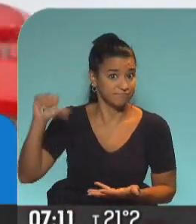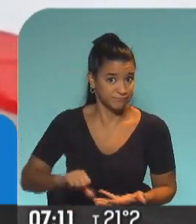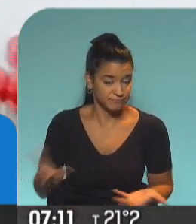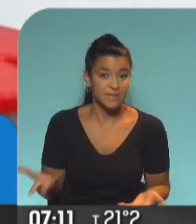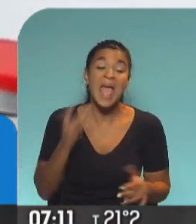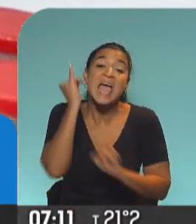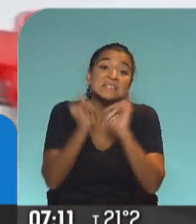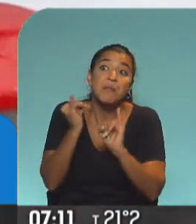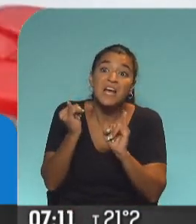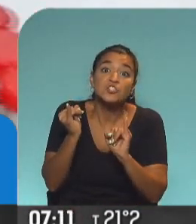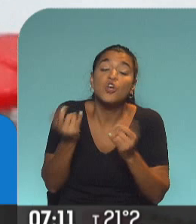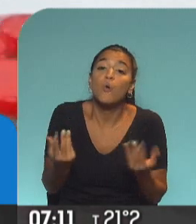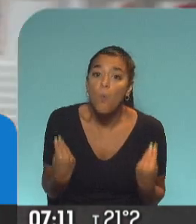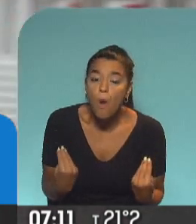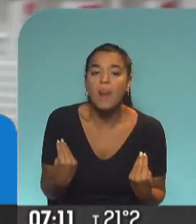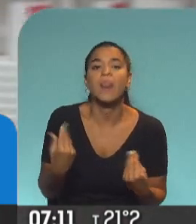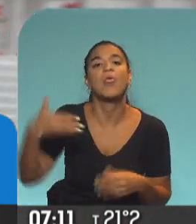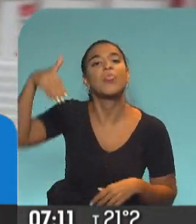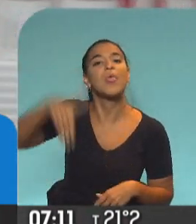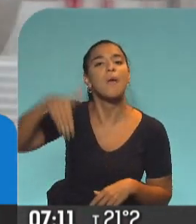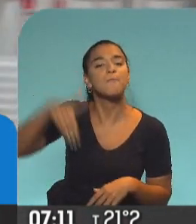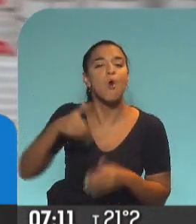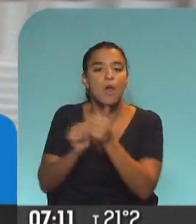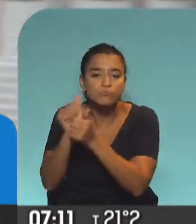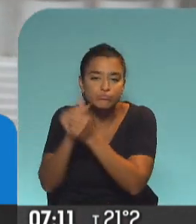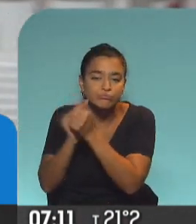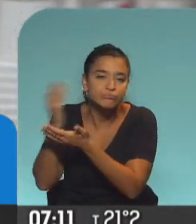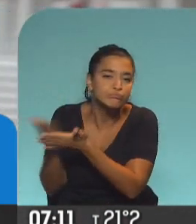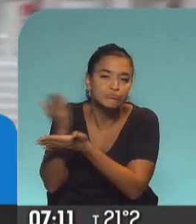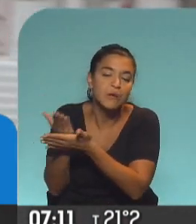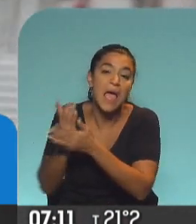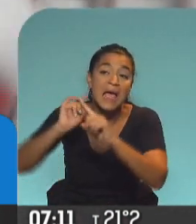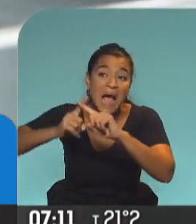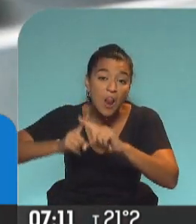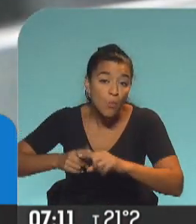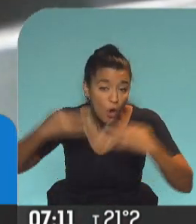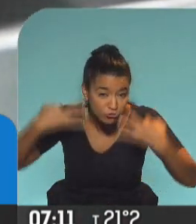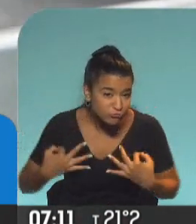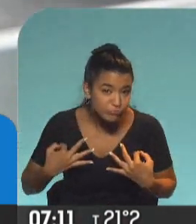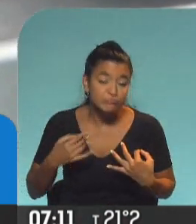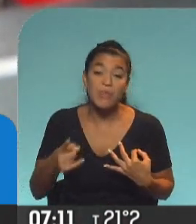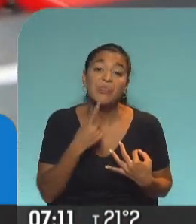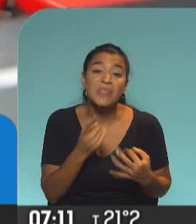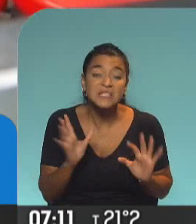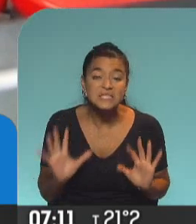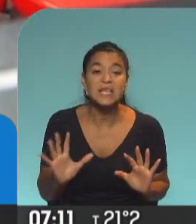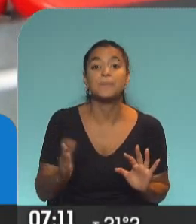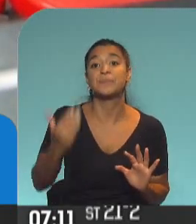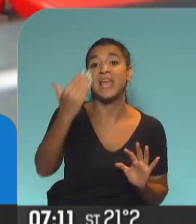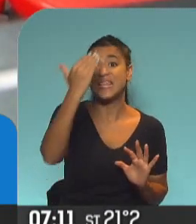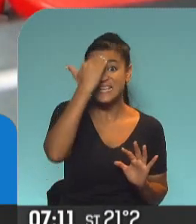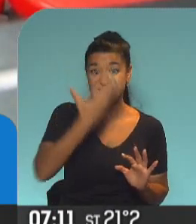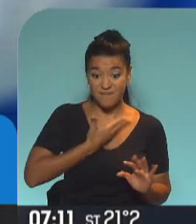dan es que ha habido un retraso en la elaboración. Los cálculos dan cuenta de que después del 15